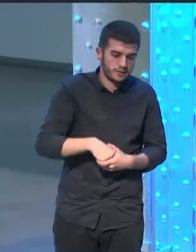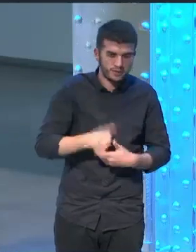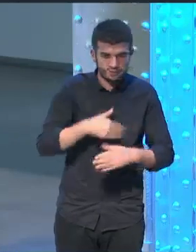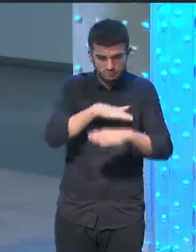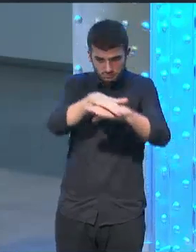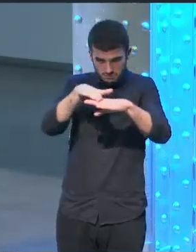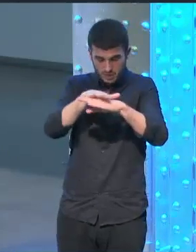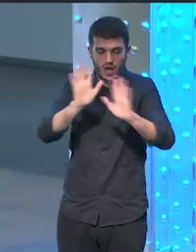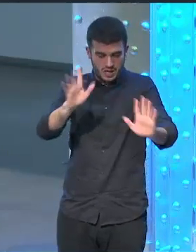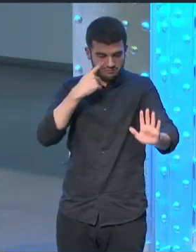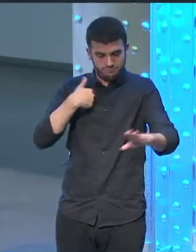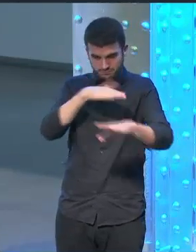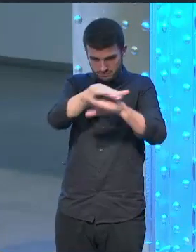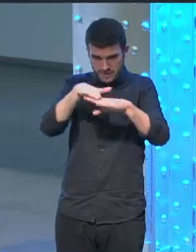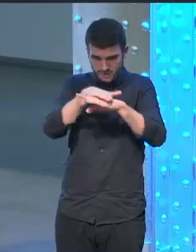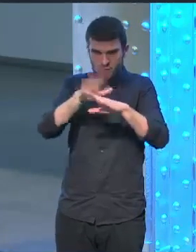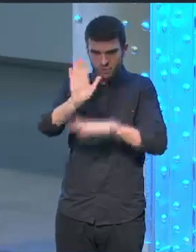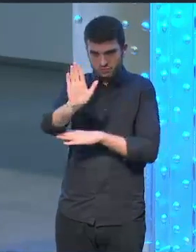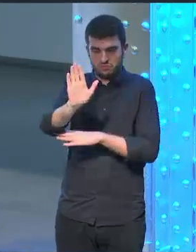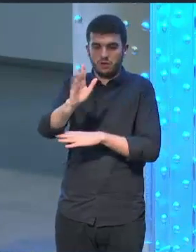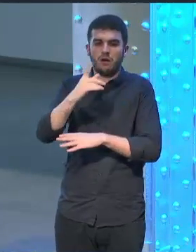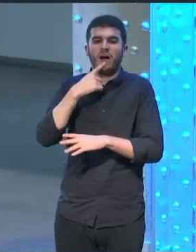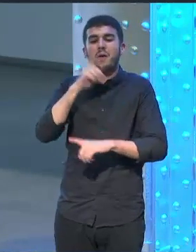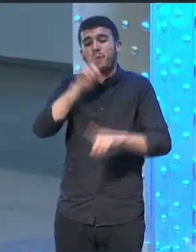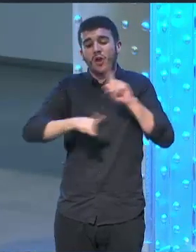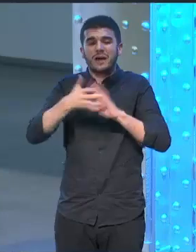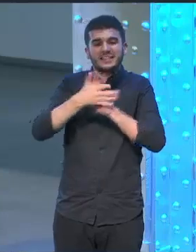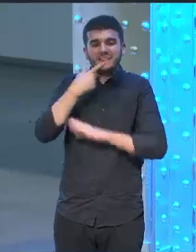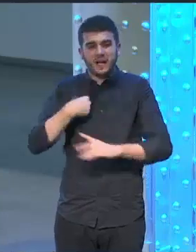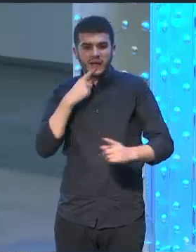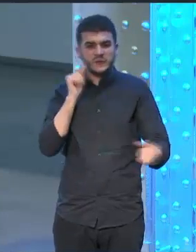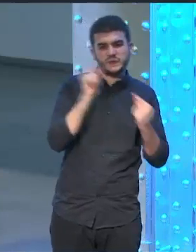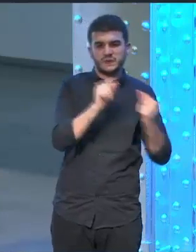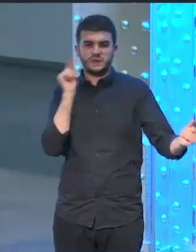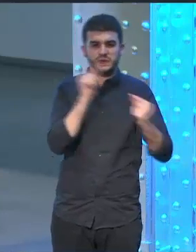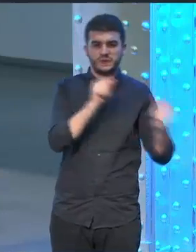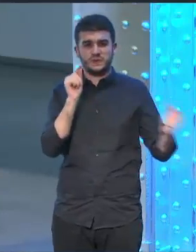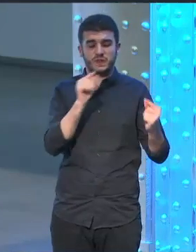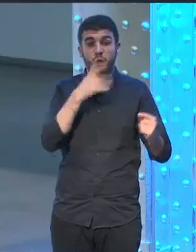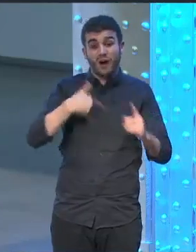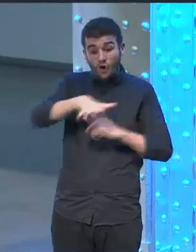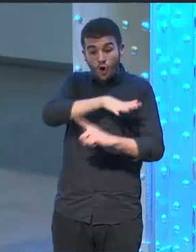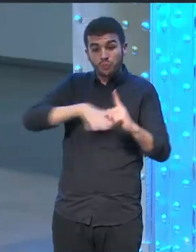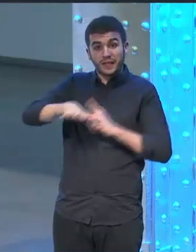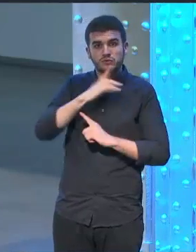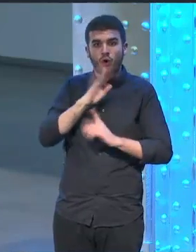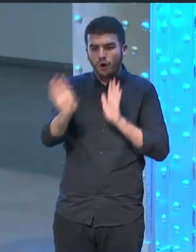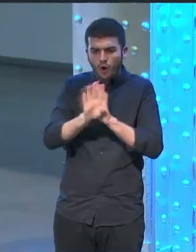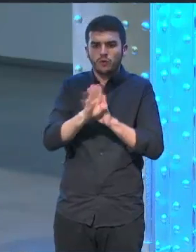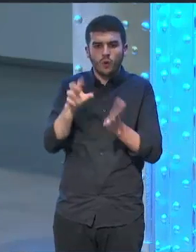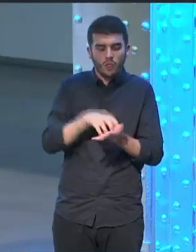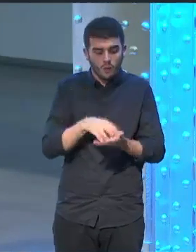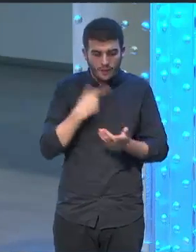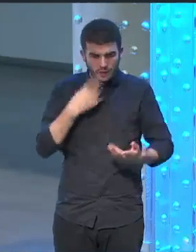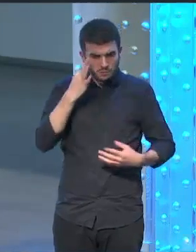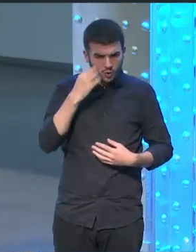vamos a ir por partes, ¿no? Pero es que el problema es que nos tiramos de los pelos porque en todo nuestro contexto todavía dudamos de que